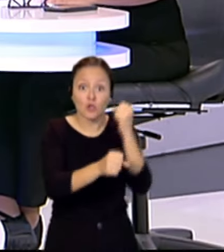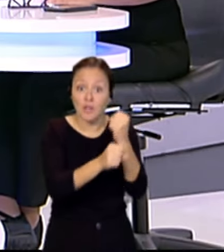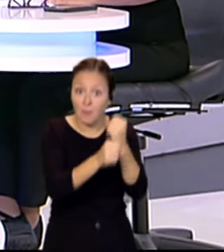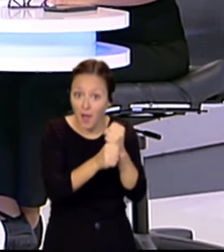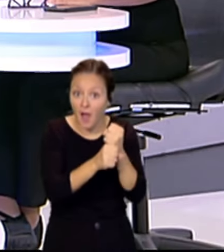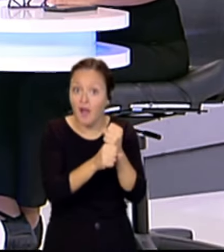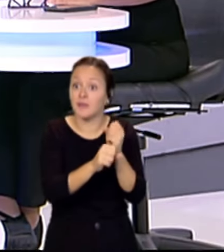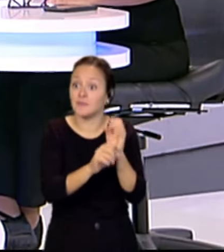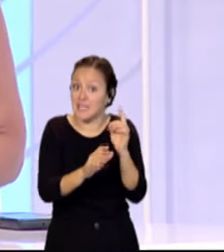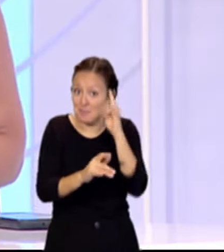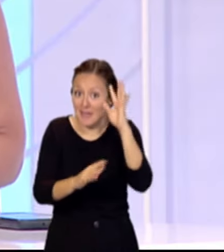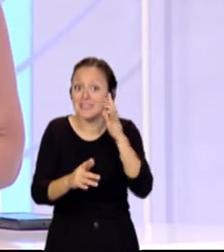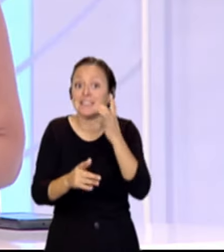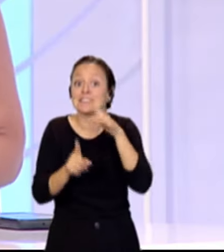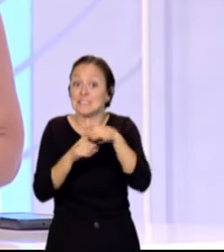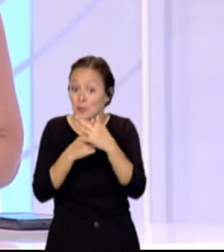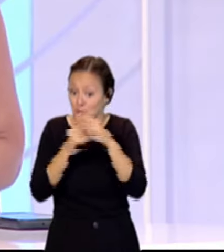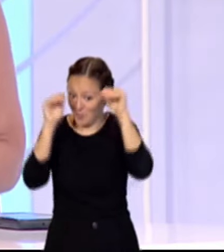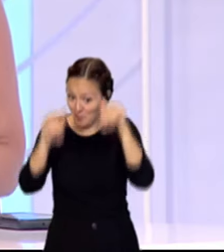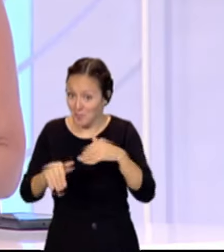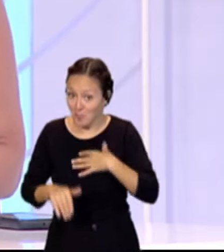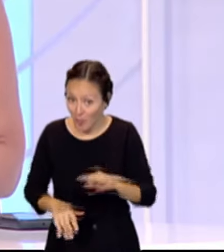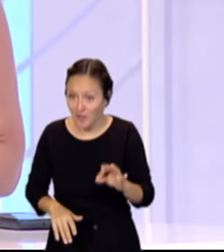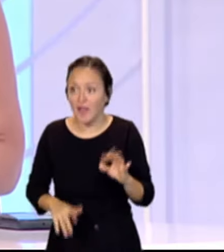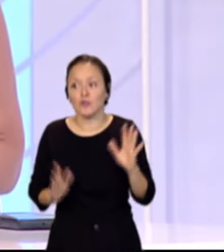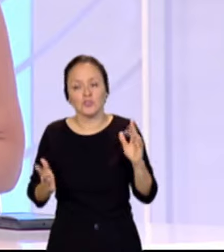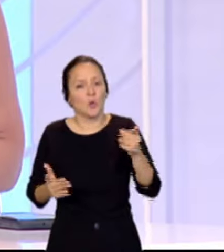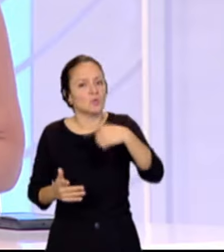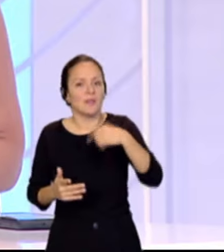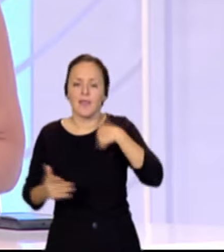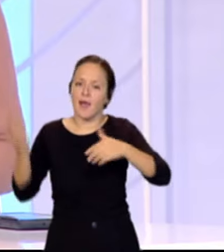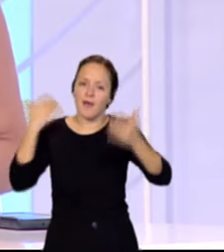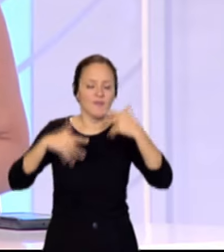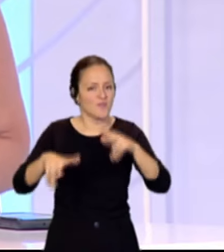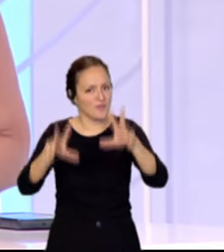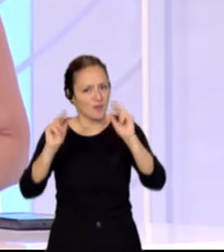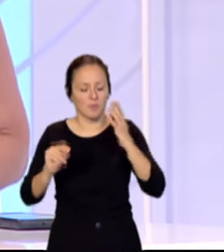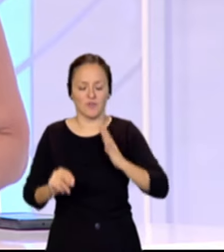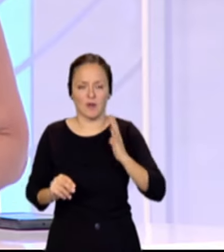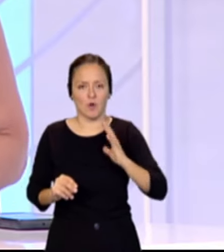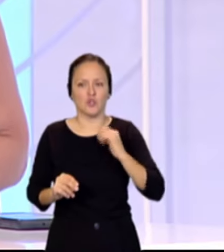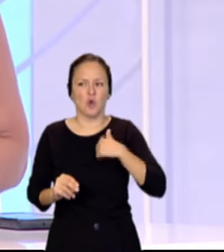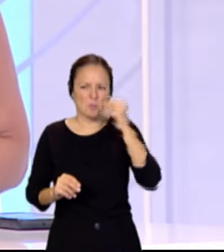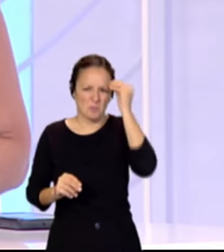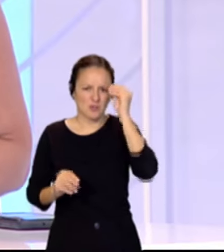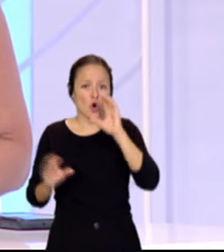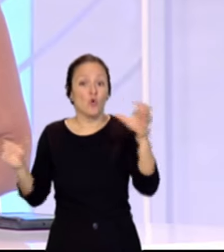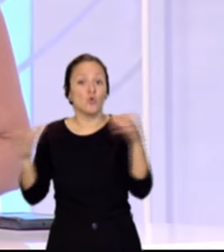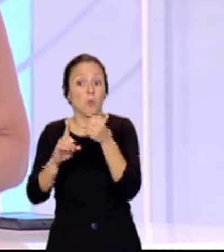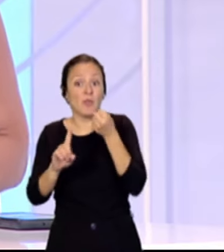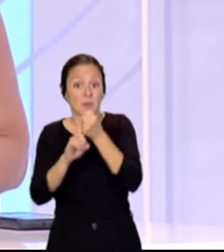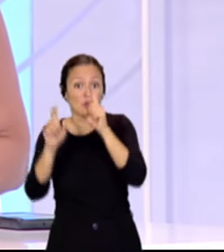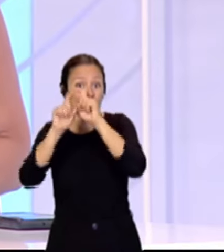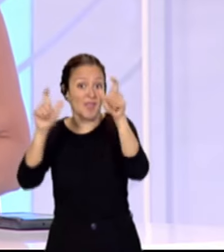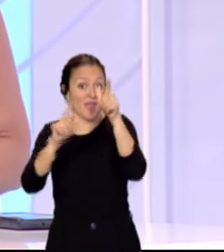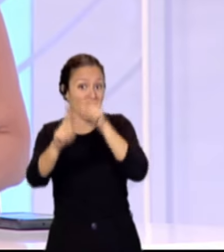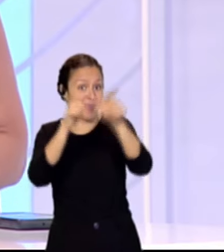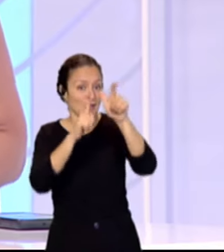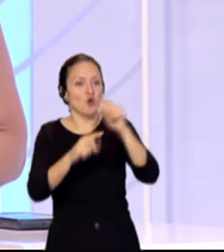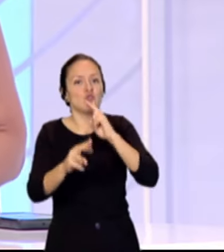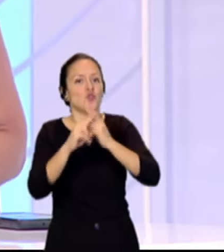dejen de porque es cierto que eh A lo que hay yo creo que que son grupos de presión de tour operadores no les voy a poner